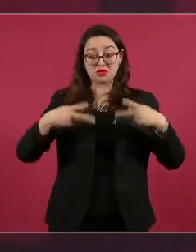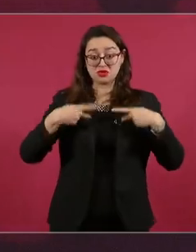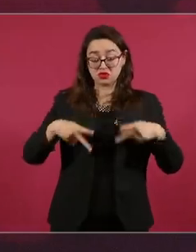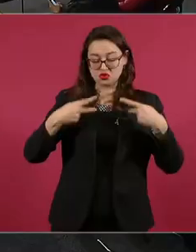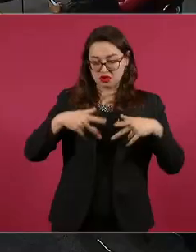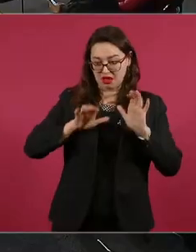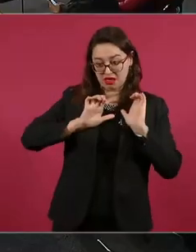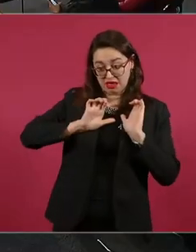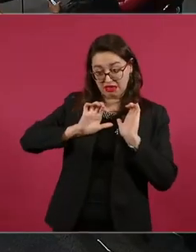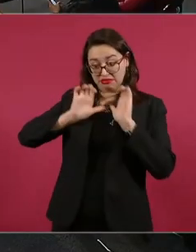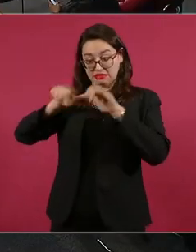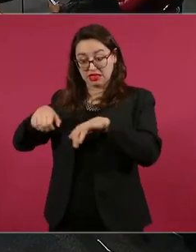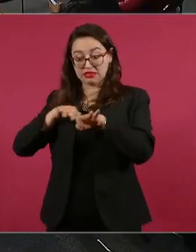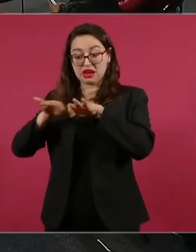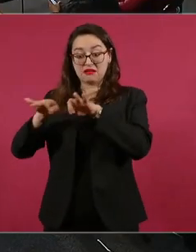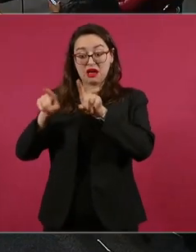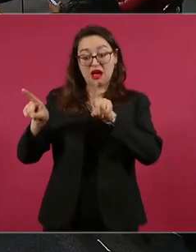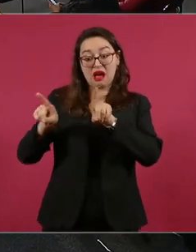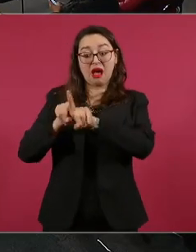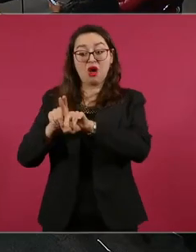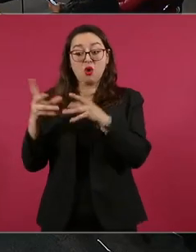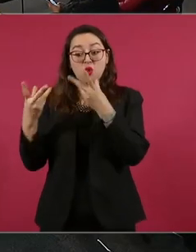la presidenta